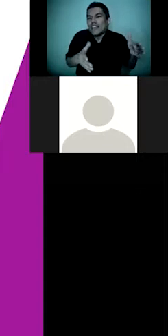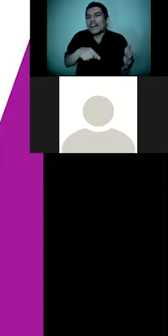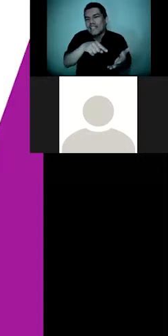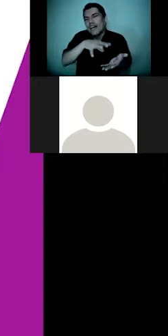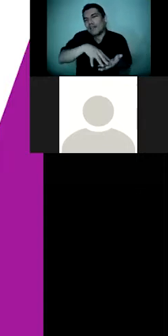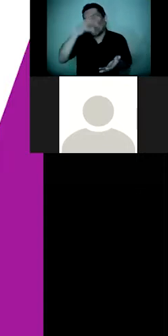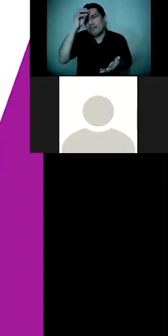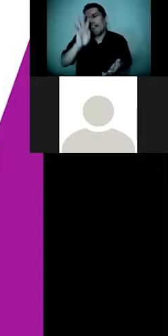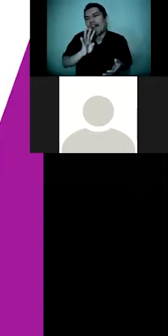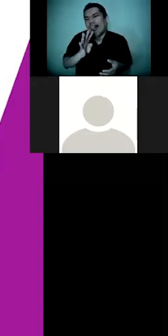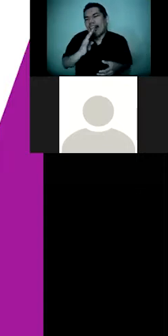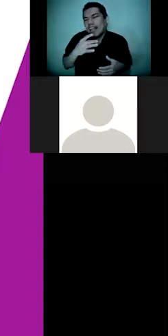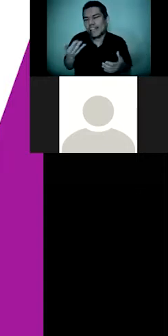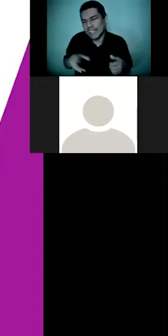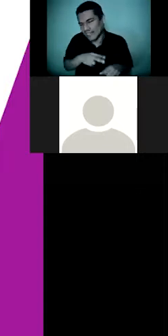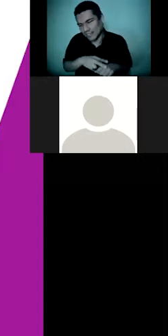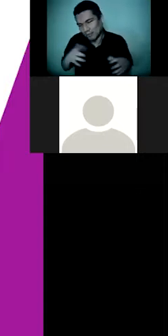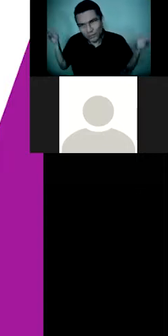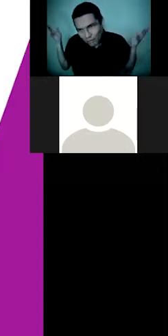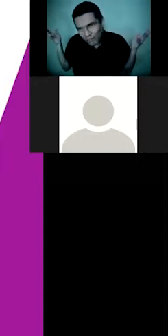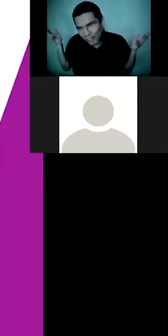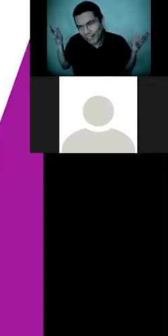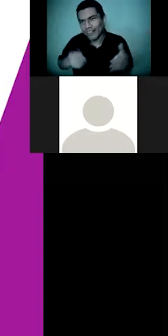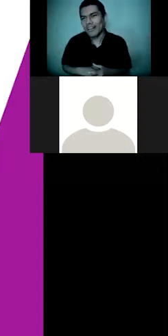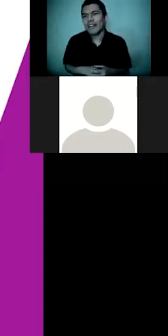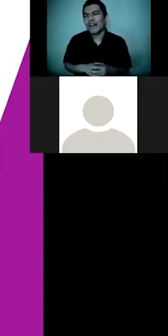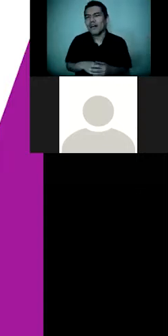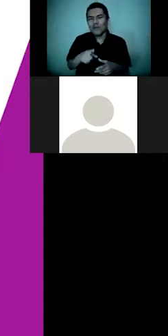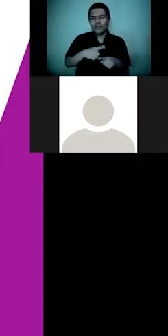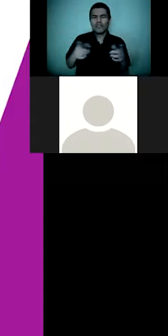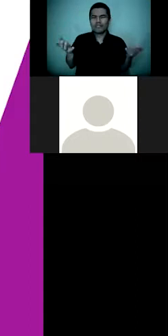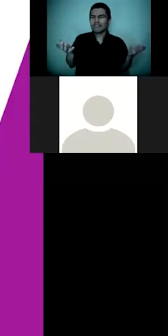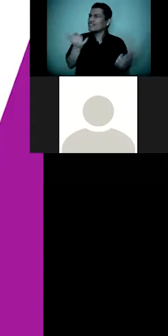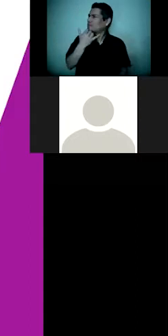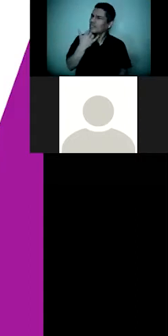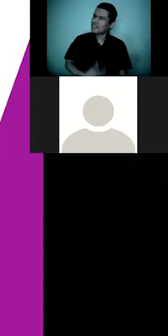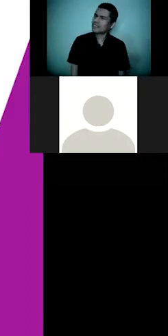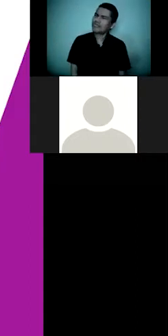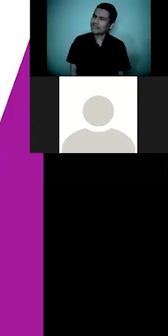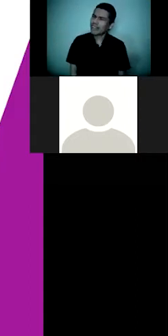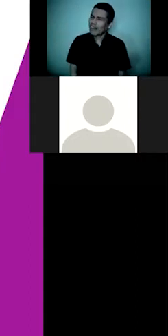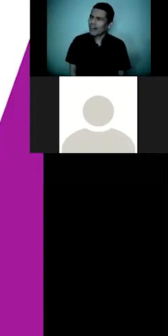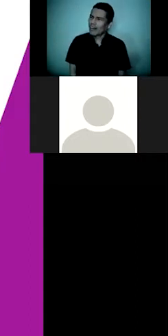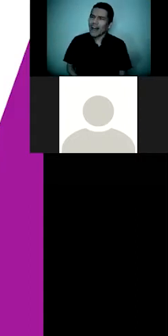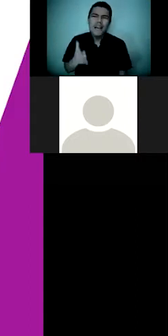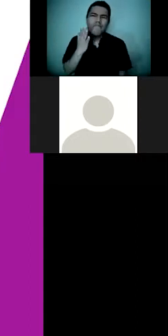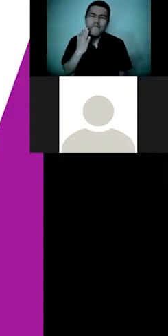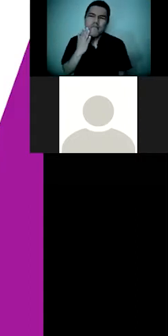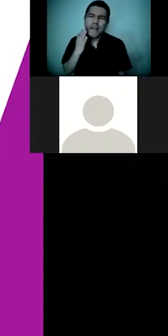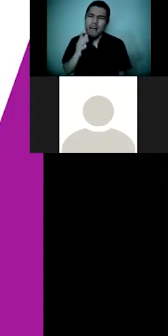escucha y escucha todo lo que le estás diciendo. Y así aprende a hablar. Eso es normal en las familias oyentes. Pero, ¿qué